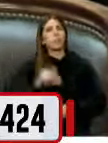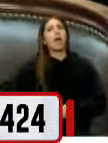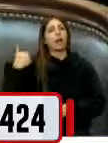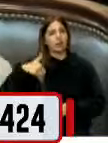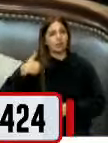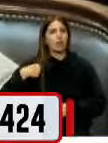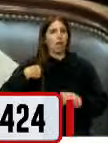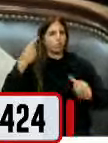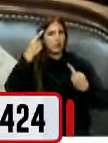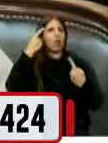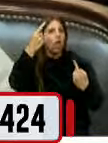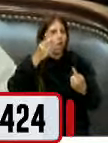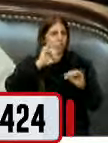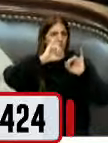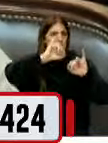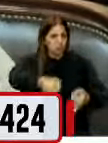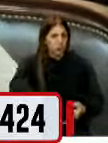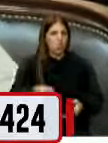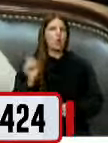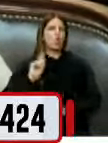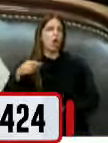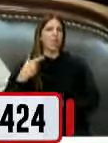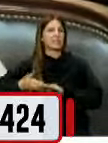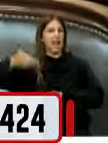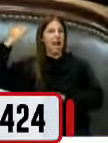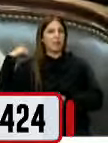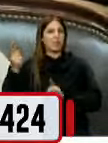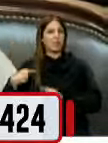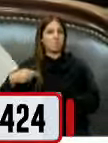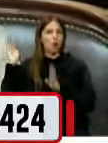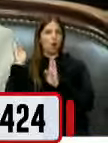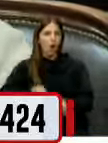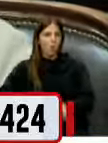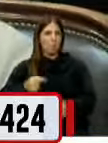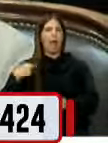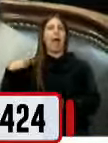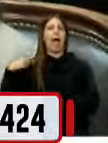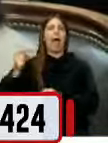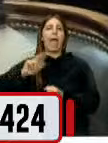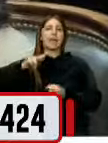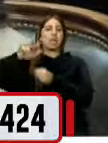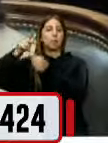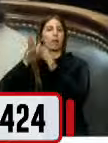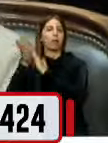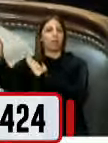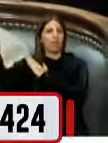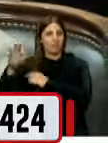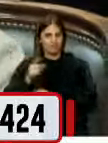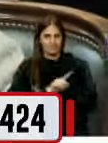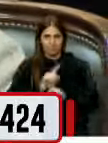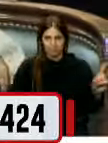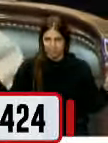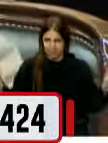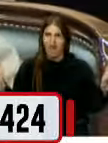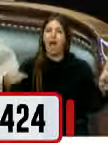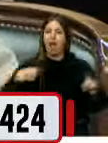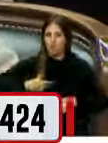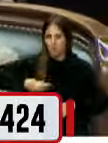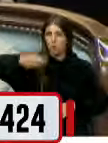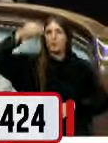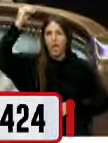puede hacer. Nada, la ley base es un paquete. ¿Qué cree que puede llegar a pasar dentro del Congreso? Mirá, por lo que entendemos